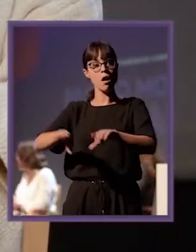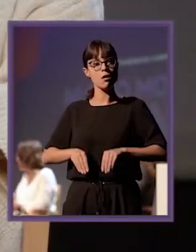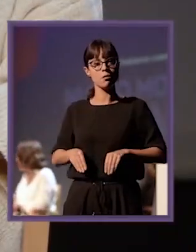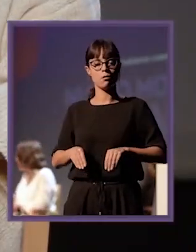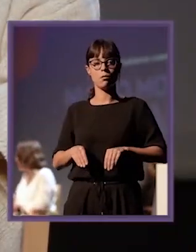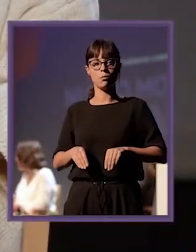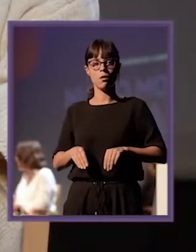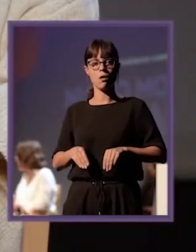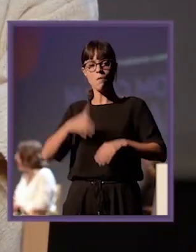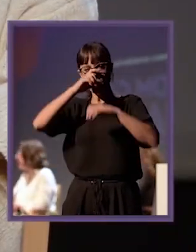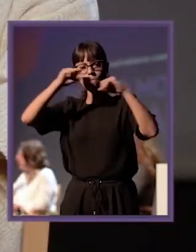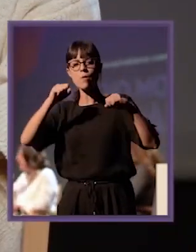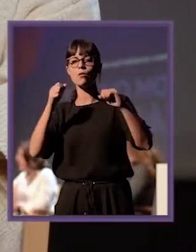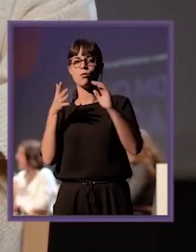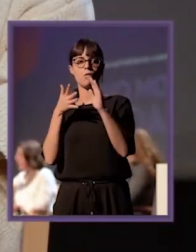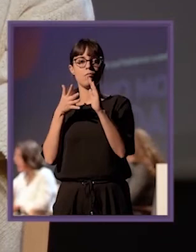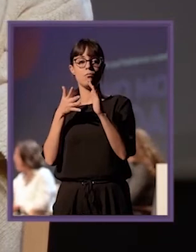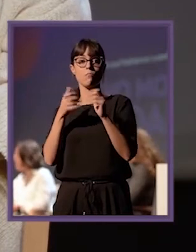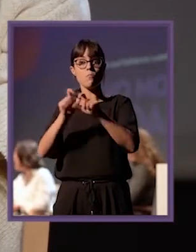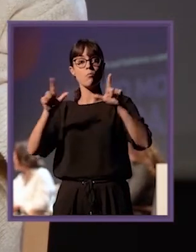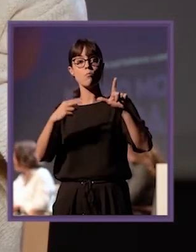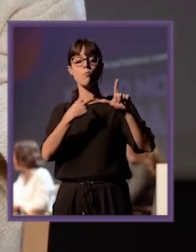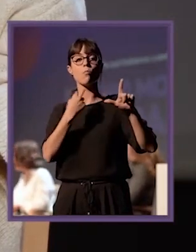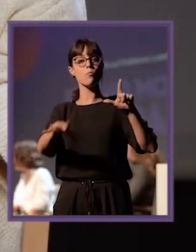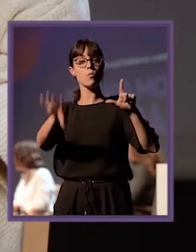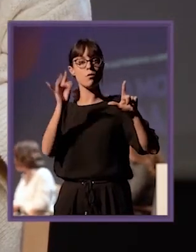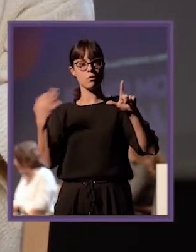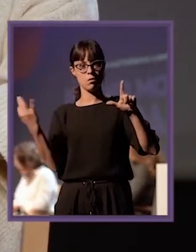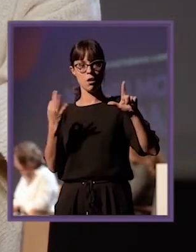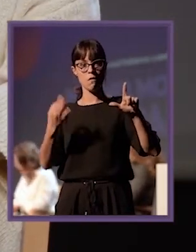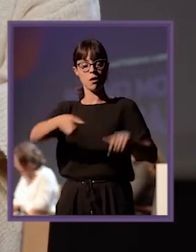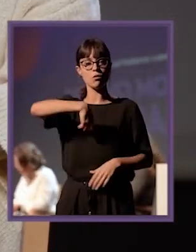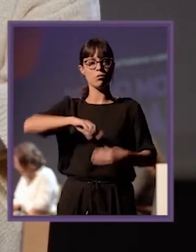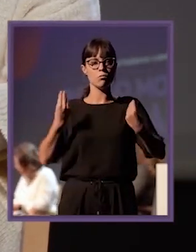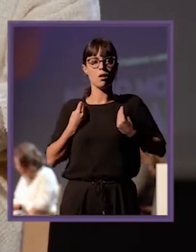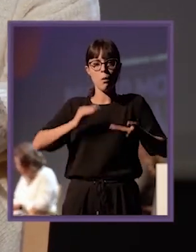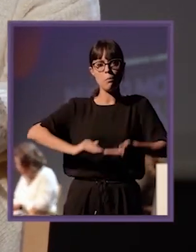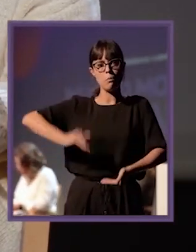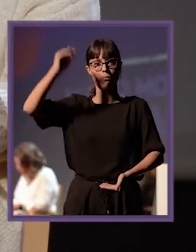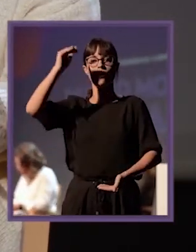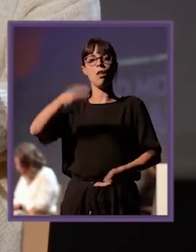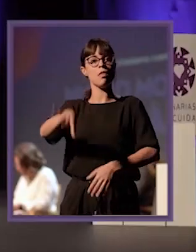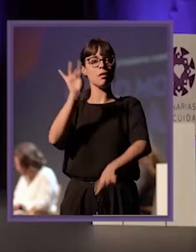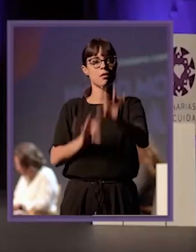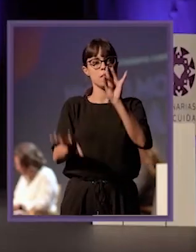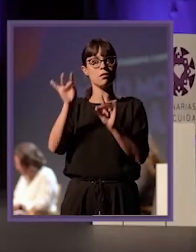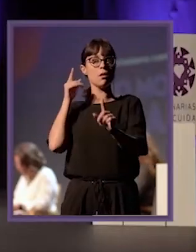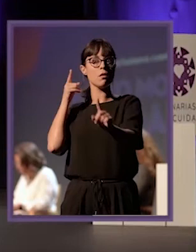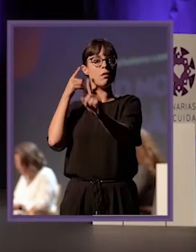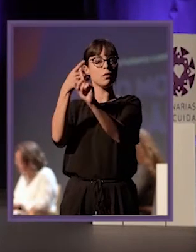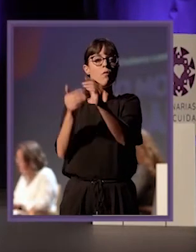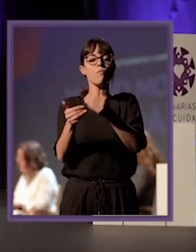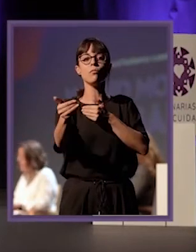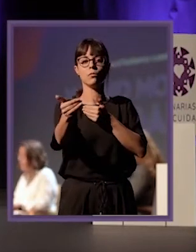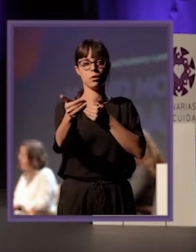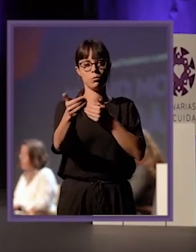riendas de nuestras decisiones y comenzar a lo largo de nuestra vida a tomar decisiones que nos encaminen hacia ello.